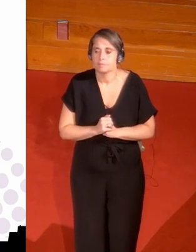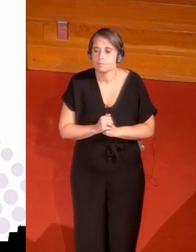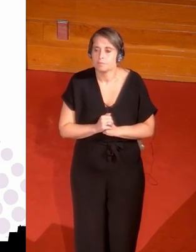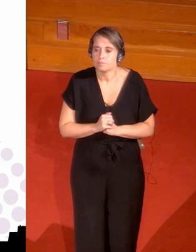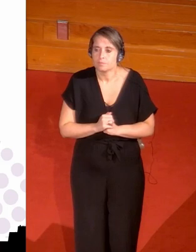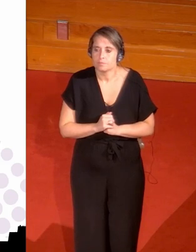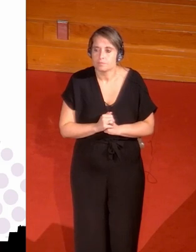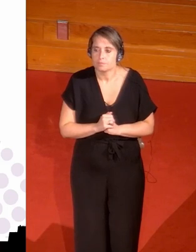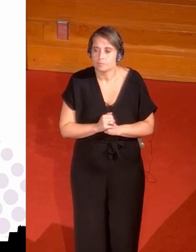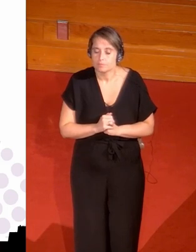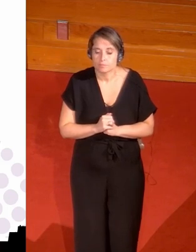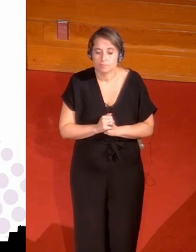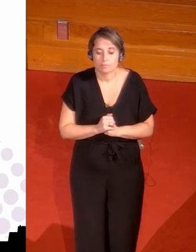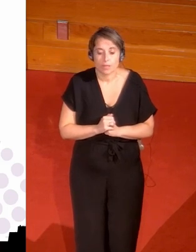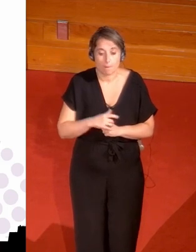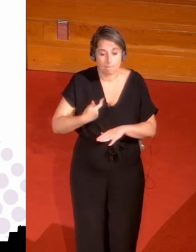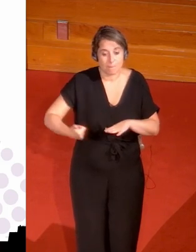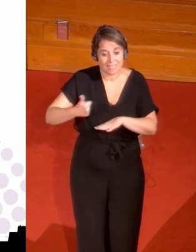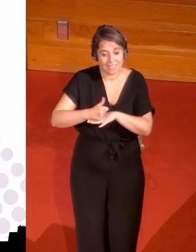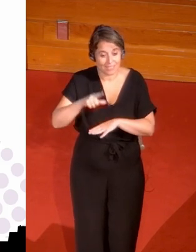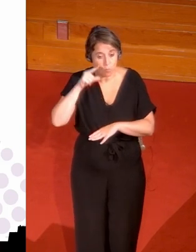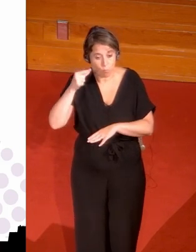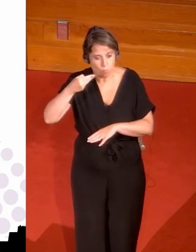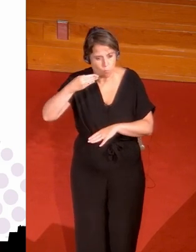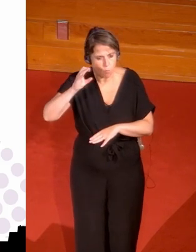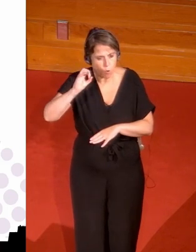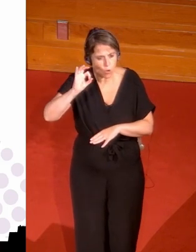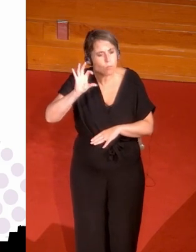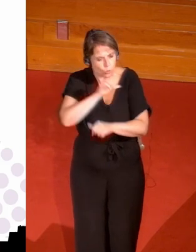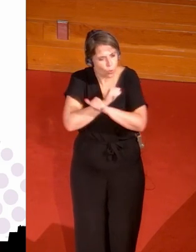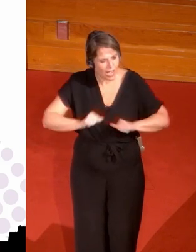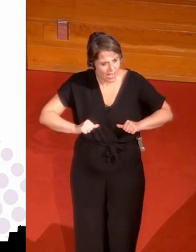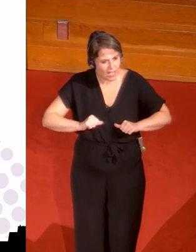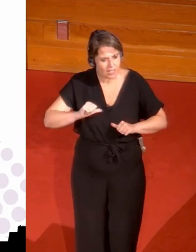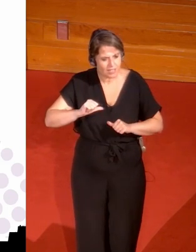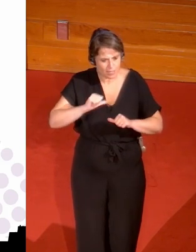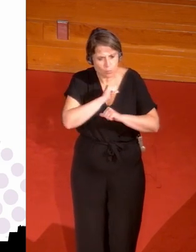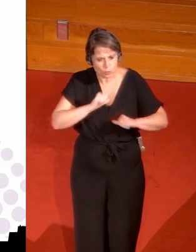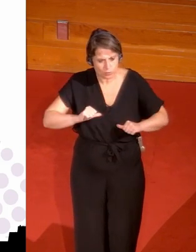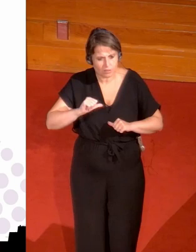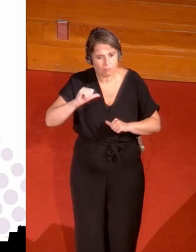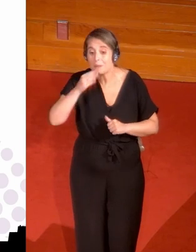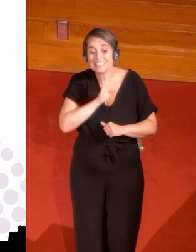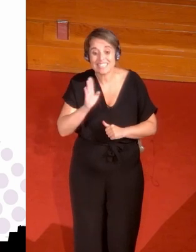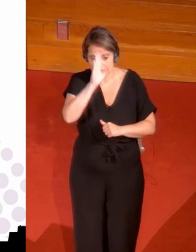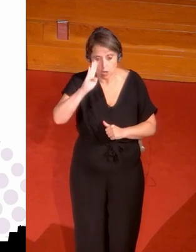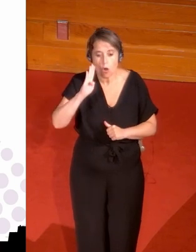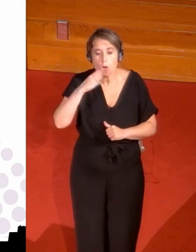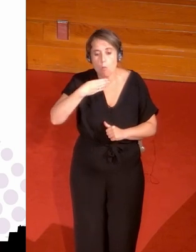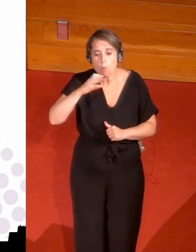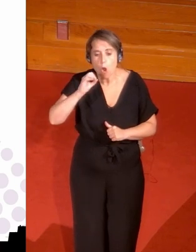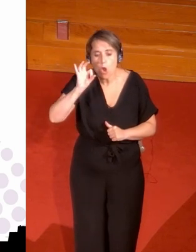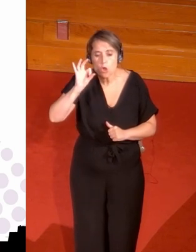eh bolsonaro la principal campaña la principal motor de